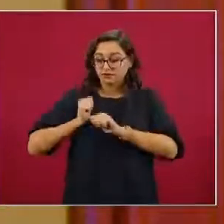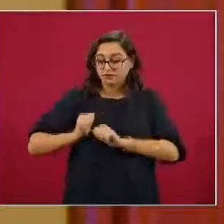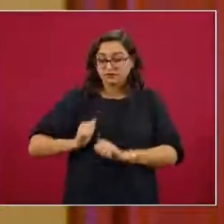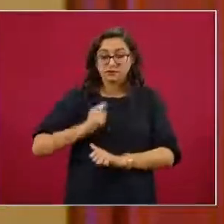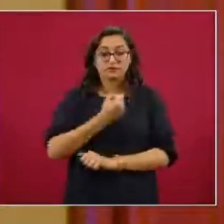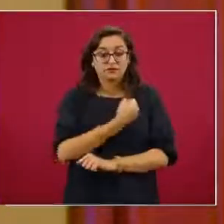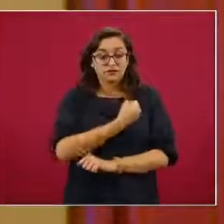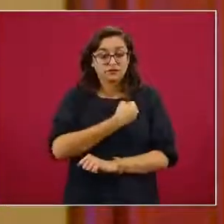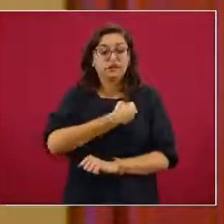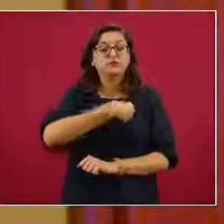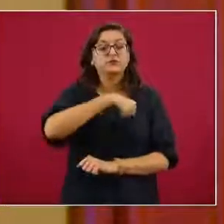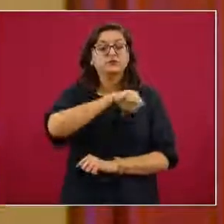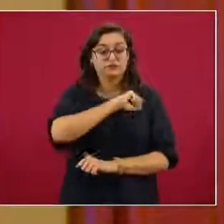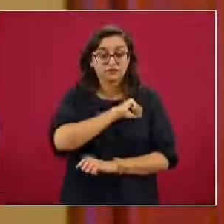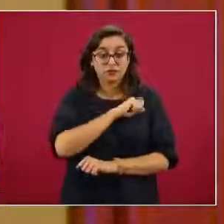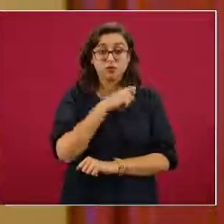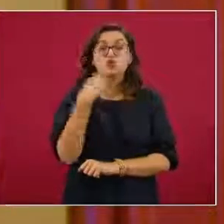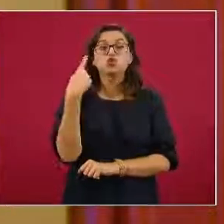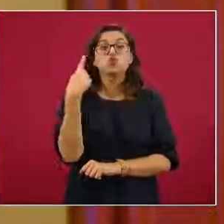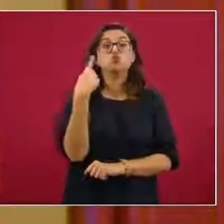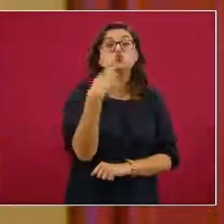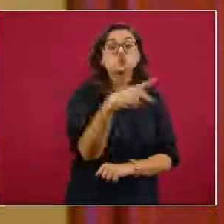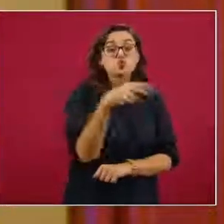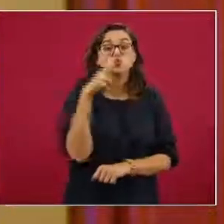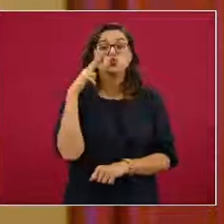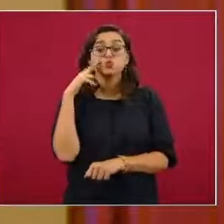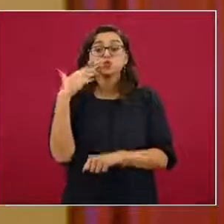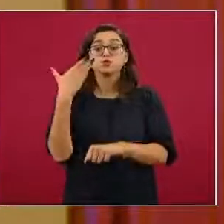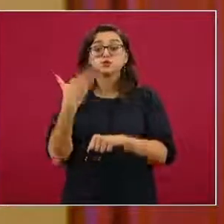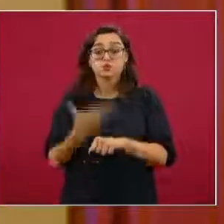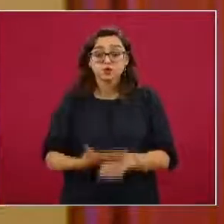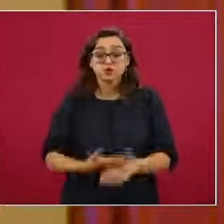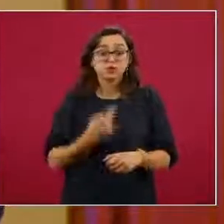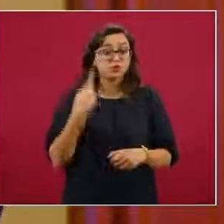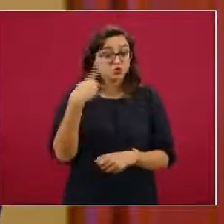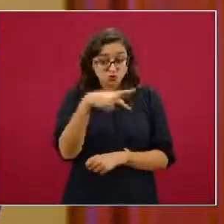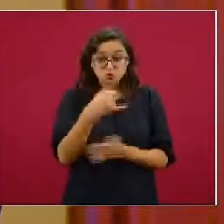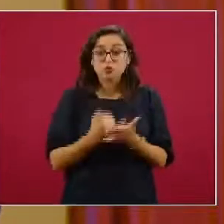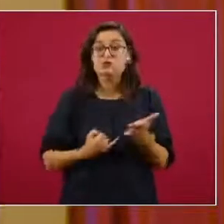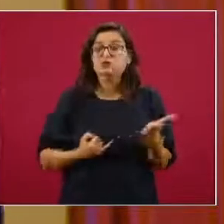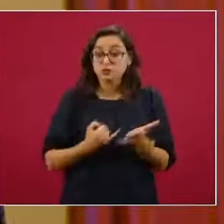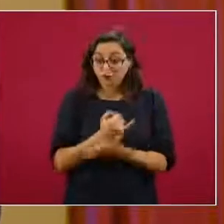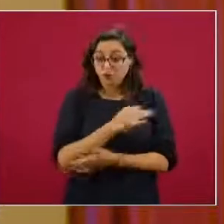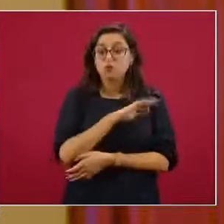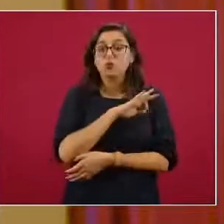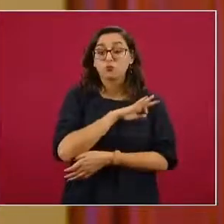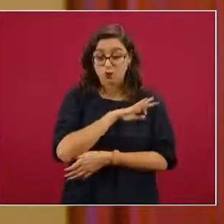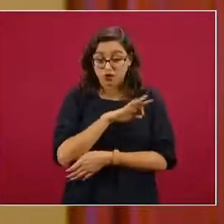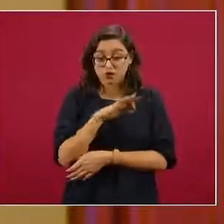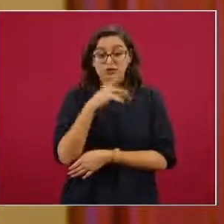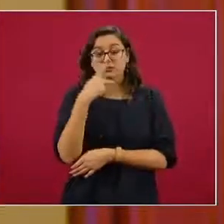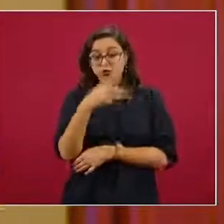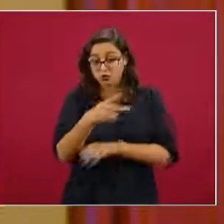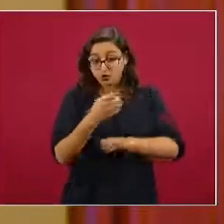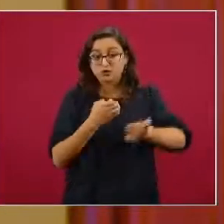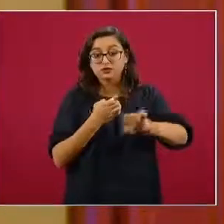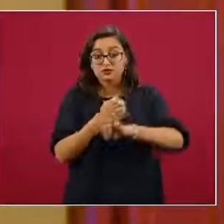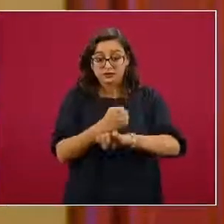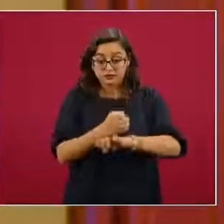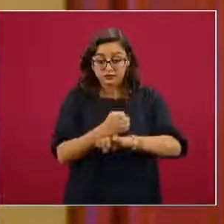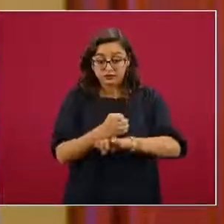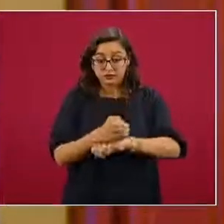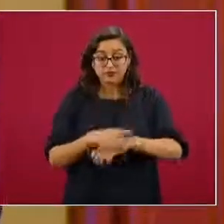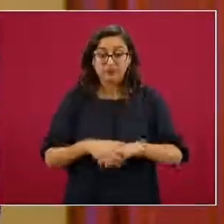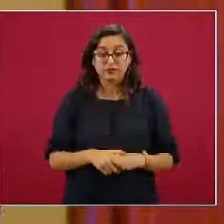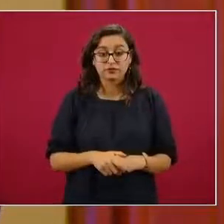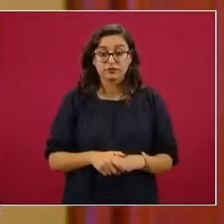sanitarias y son competentes para tomar decisiones sobre los asuntos de salud en su territorio. Entonces, que